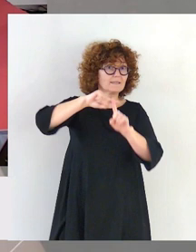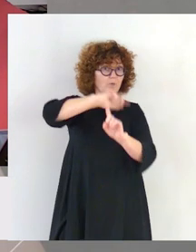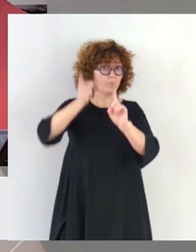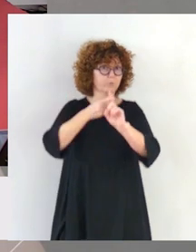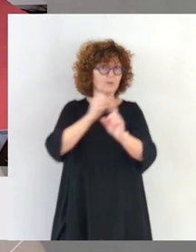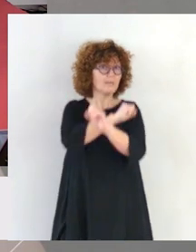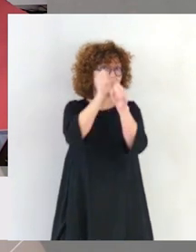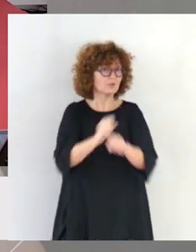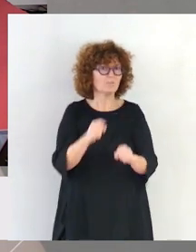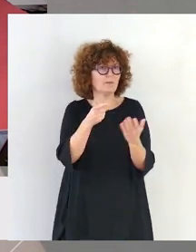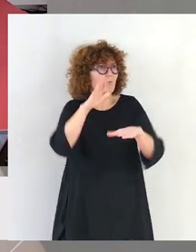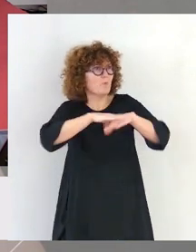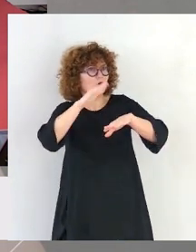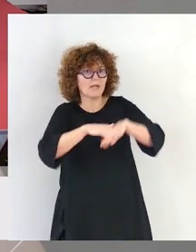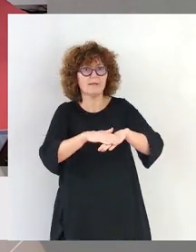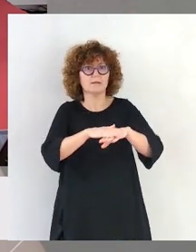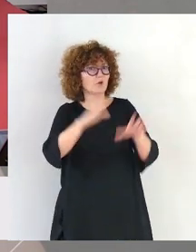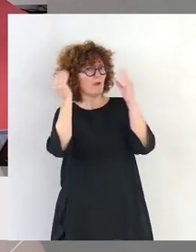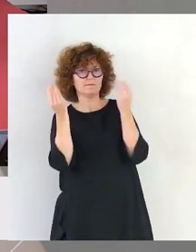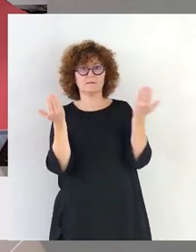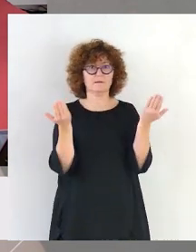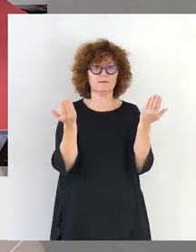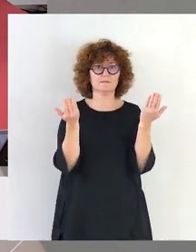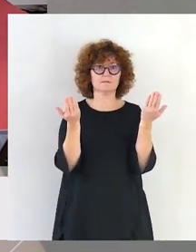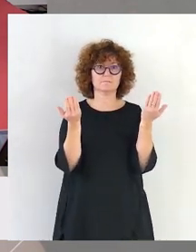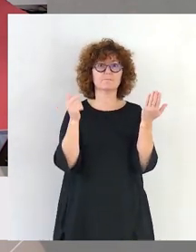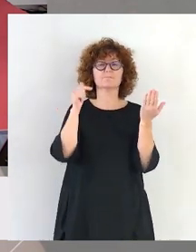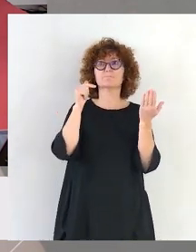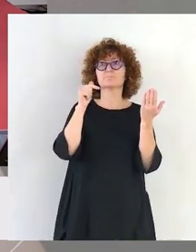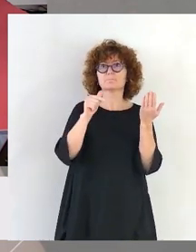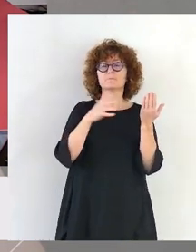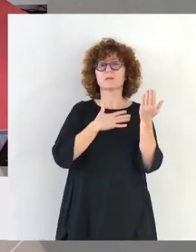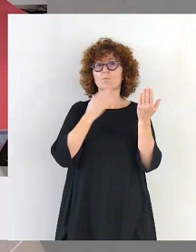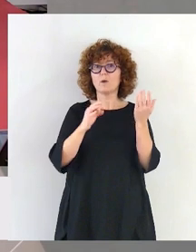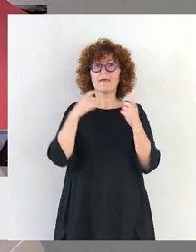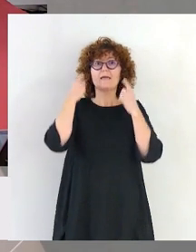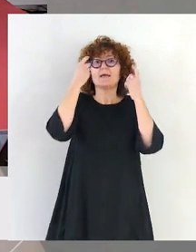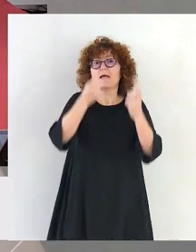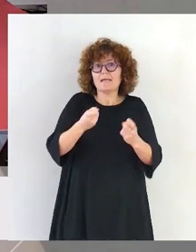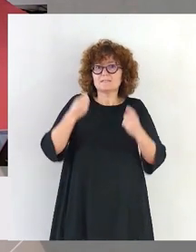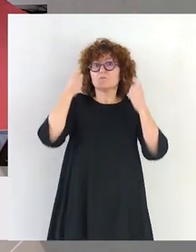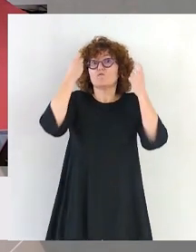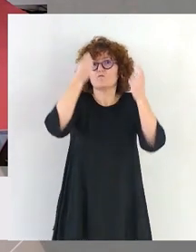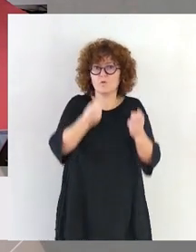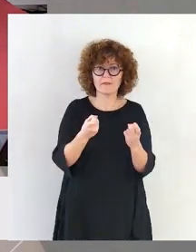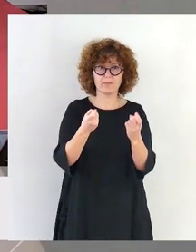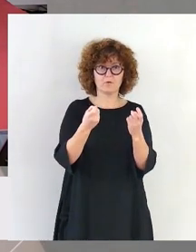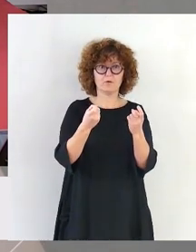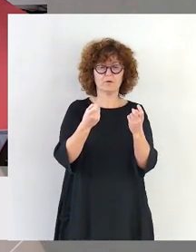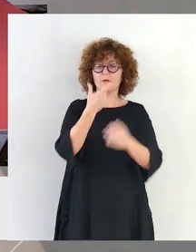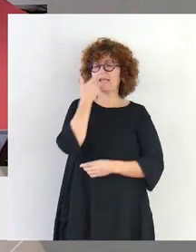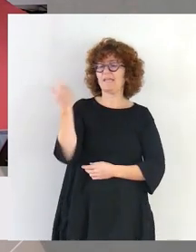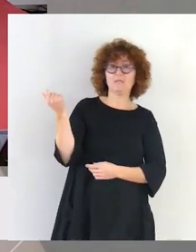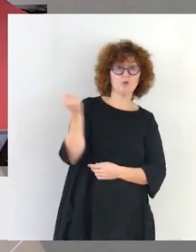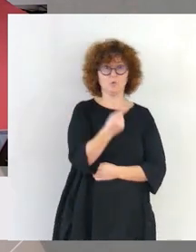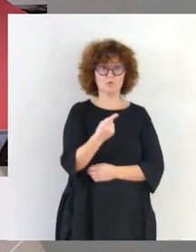entender el porqué para oír precisamente de esa podríamos decir esfuerzo o metáfora del esfuerzo inútil humano traigo a